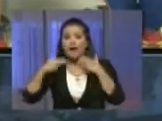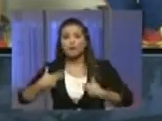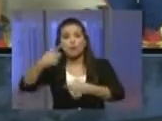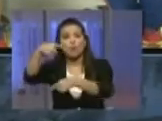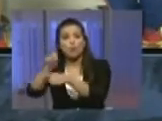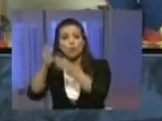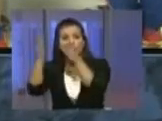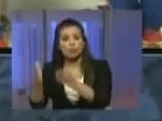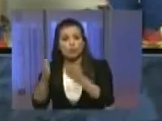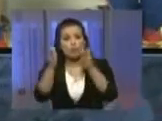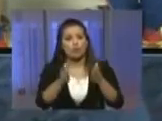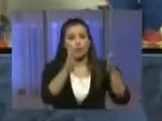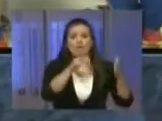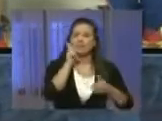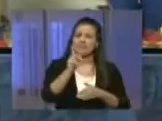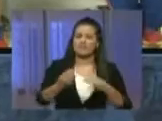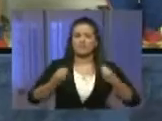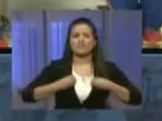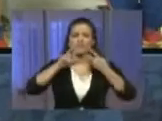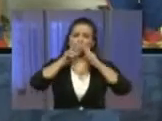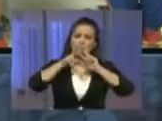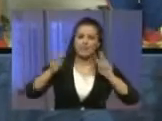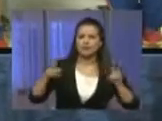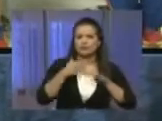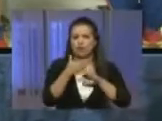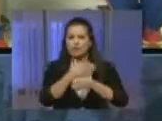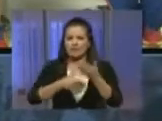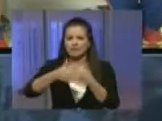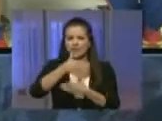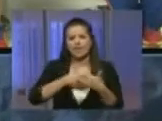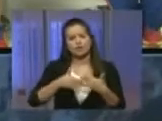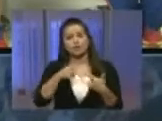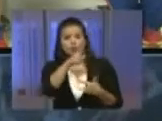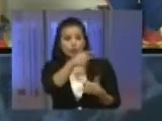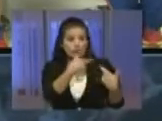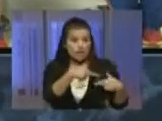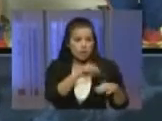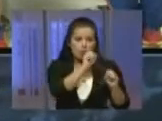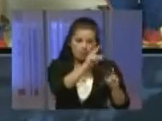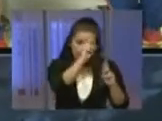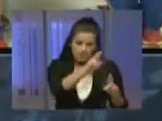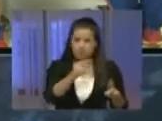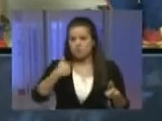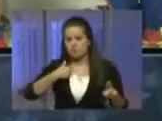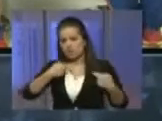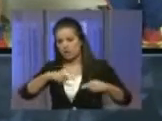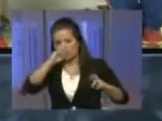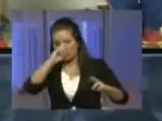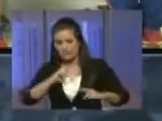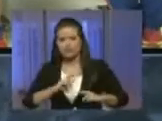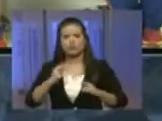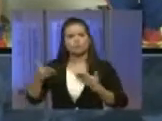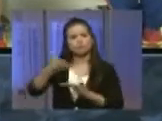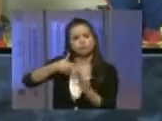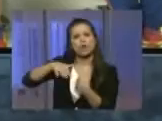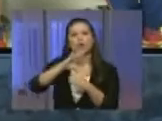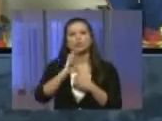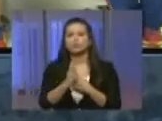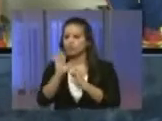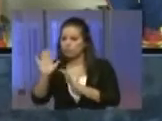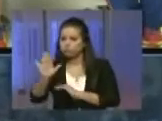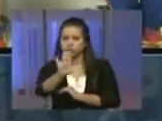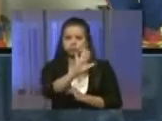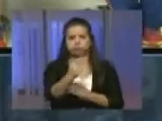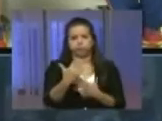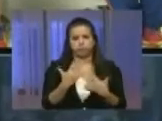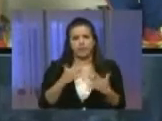necesitamos vivir en paz compartiendo nuestras creencias religiosas nuestras culturas nuestras formas de ser Qué belleza